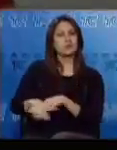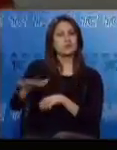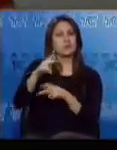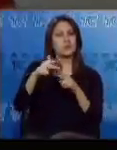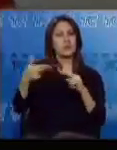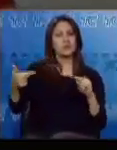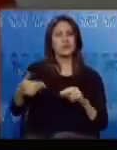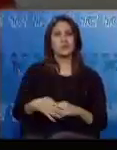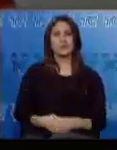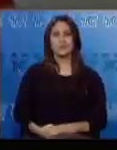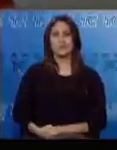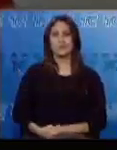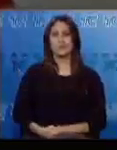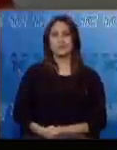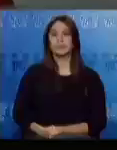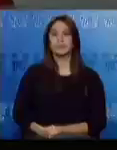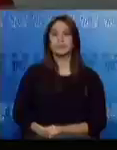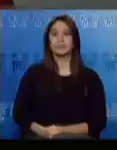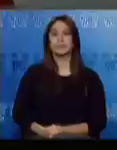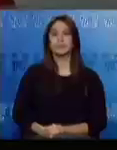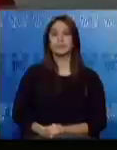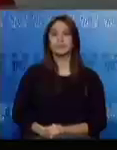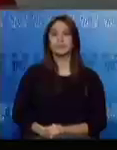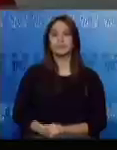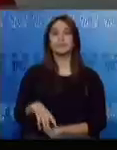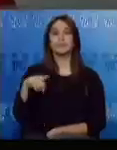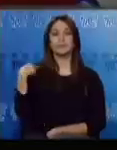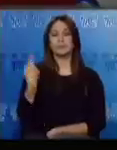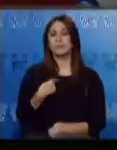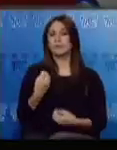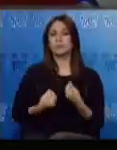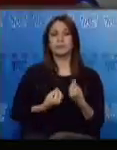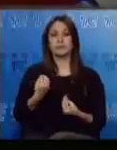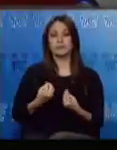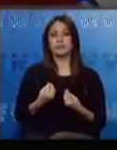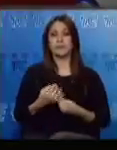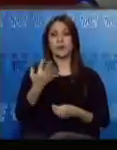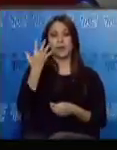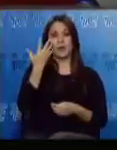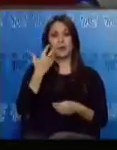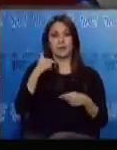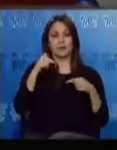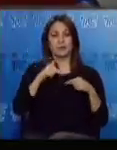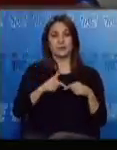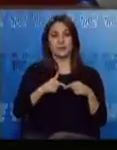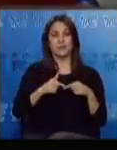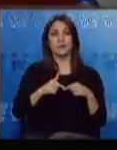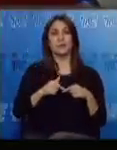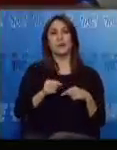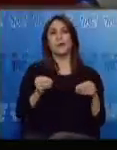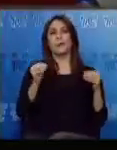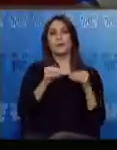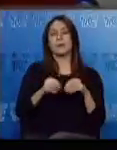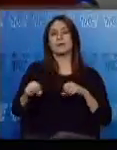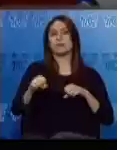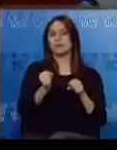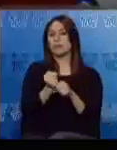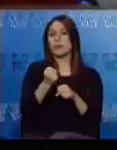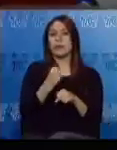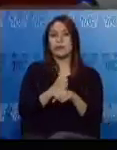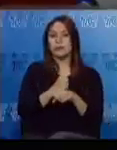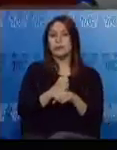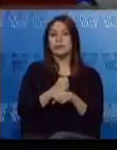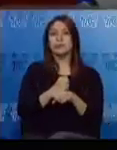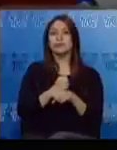país. Cada una de las partes hará, a partir de la fecha, otras acciones y